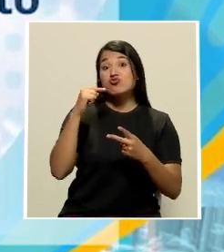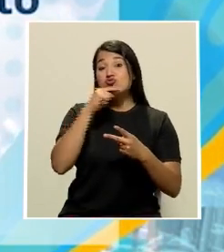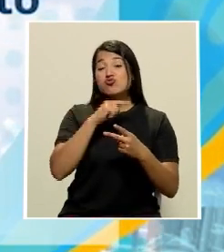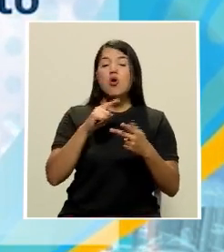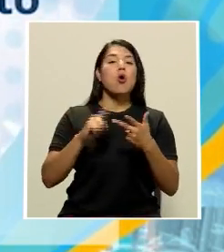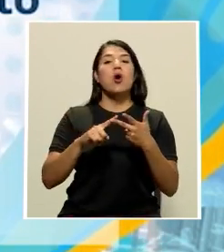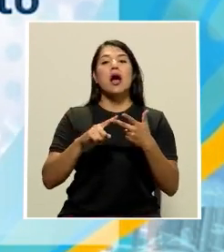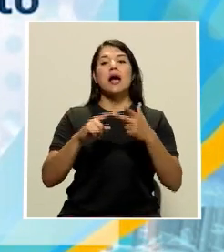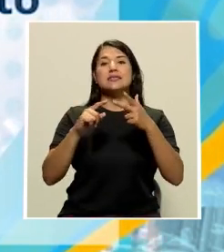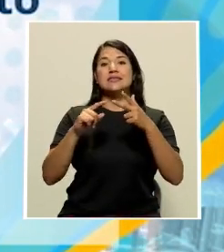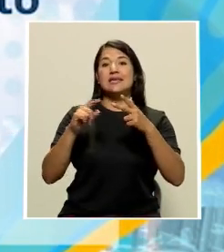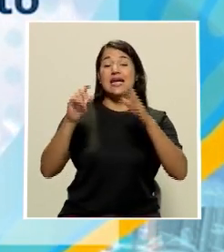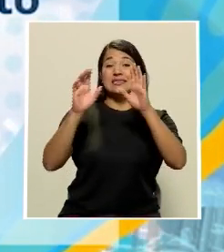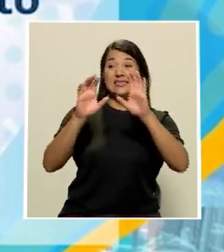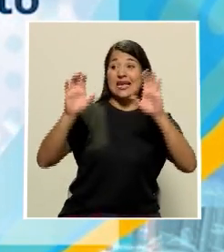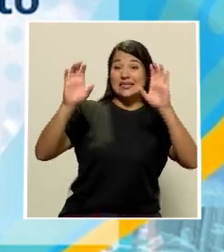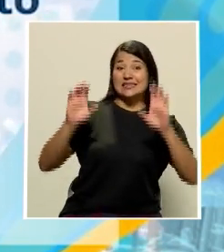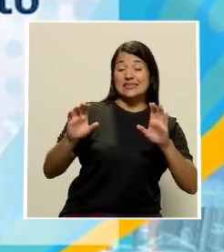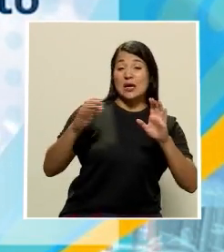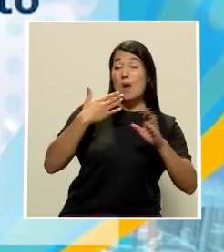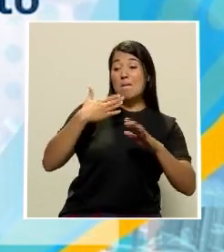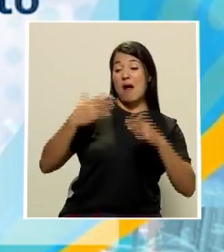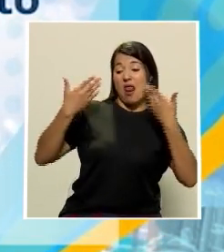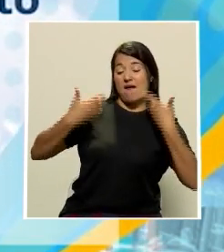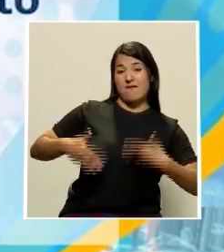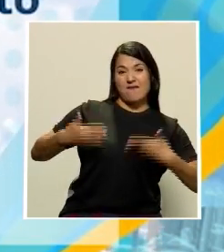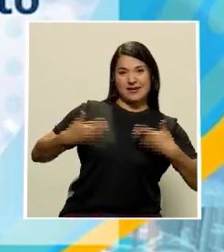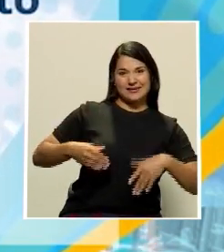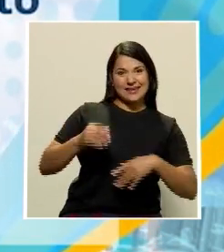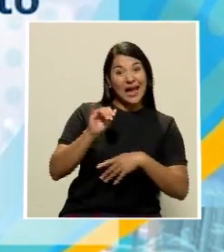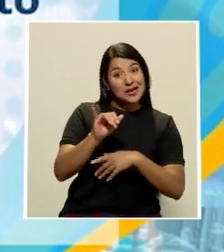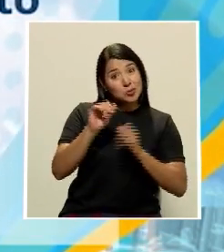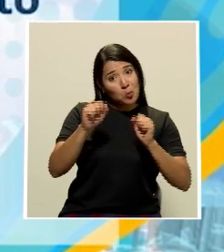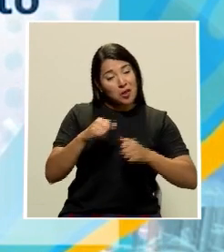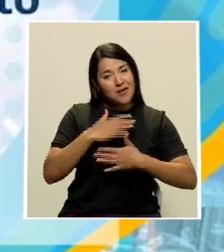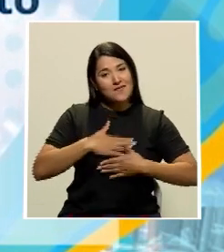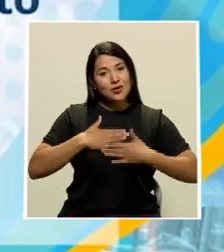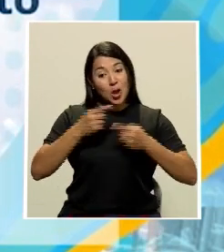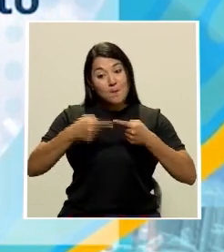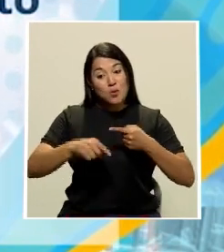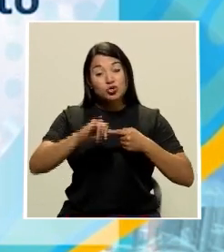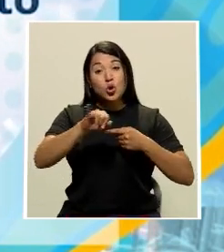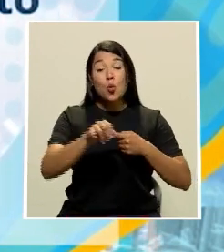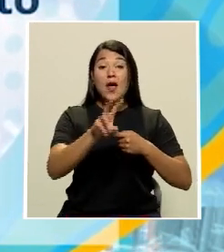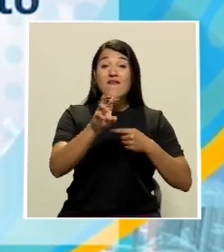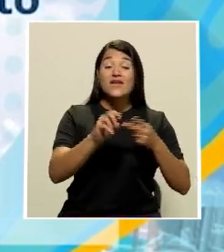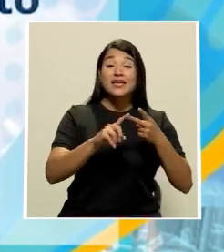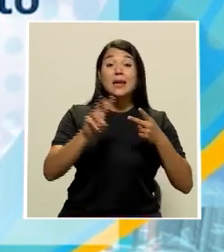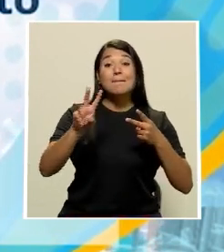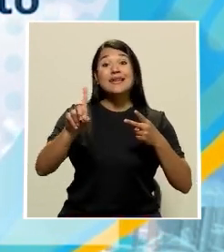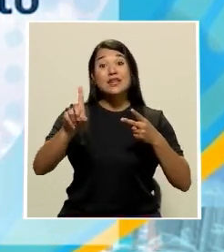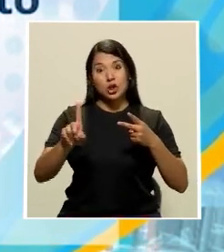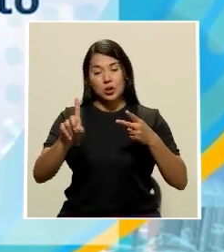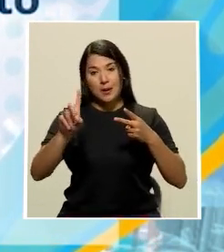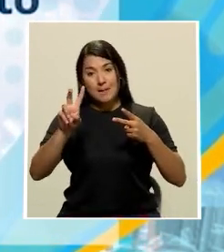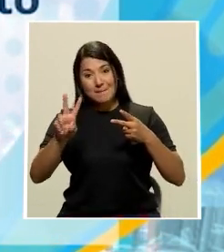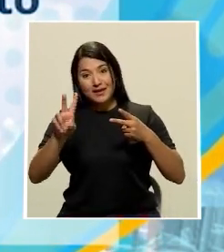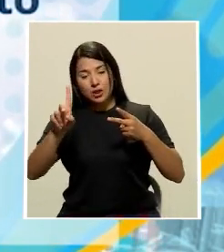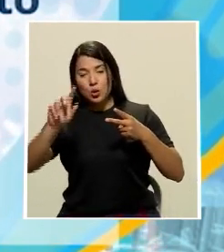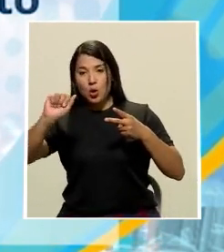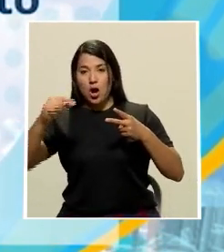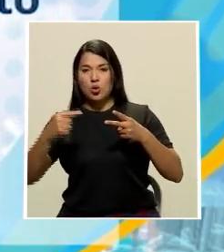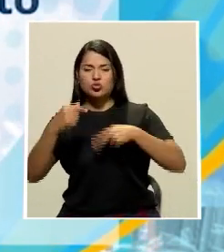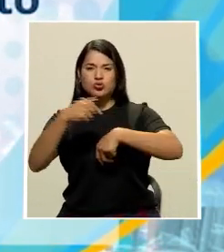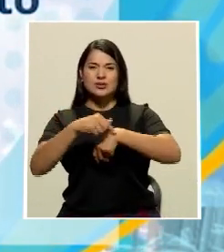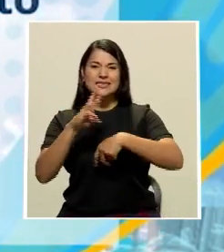y el Circo de los Malafacha son parte de la oferta que usted podrá disfrutar este jueves 20 y viernes 21 de agosto a partir de las 6